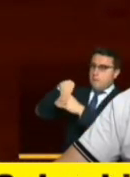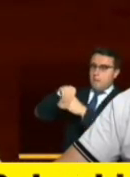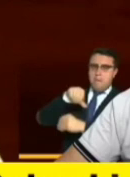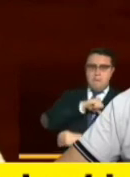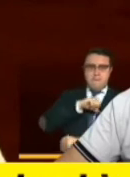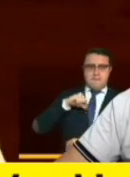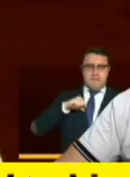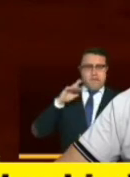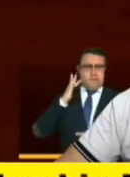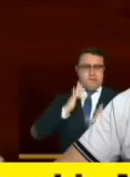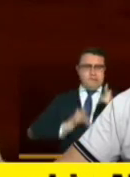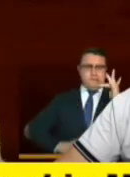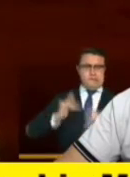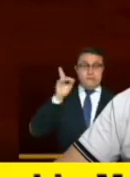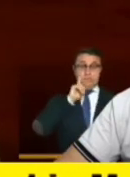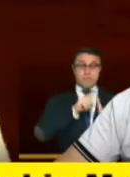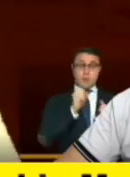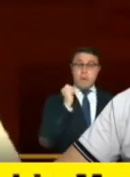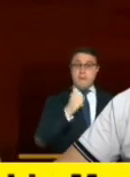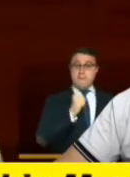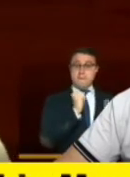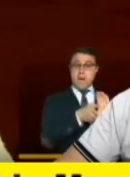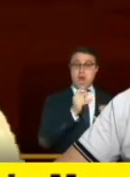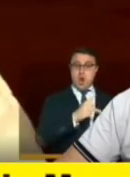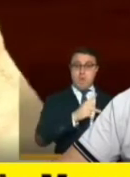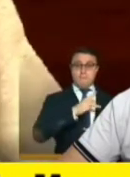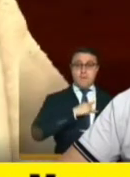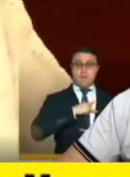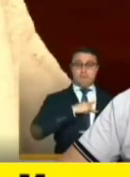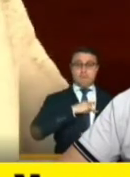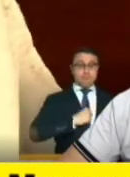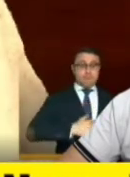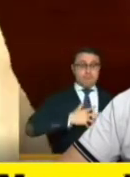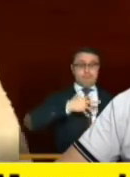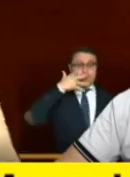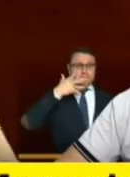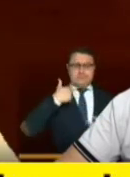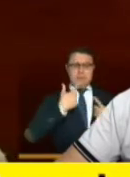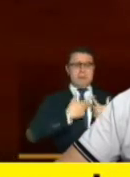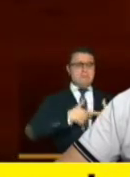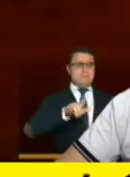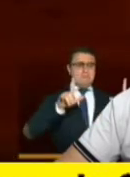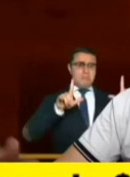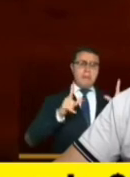de pensiones para que el dueño del banco maneje su dinero como se le dé la gana.